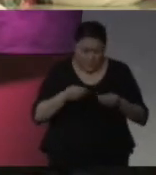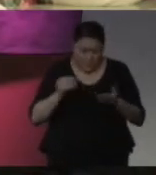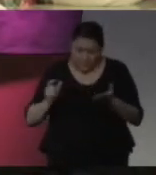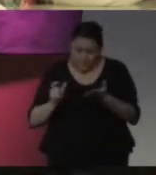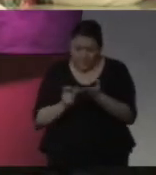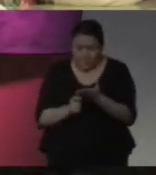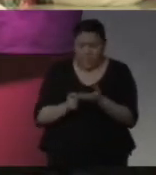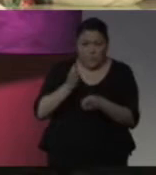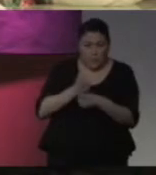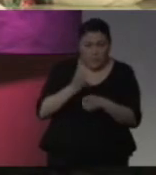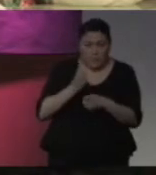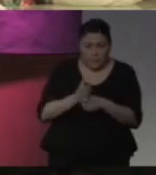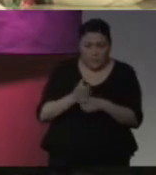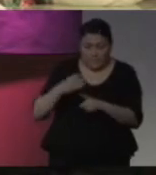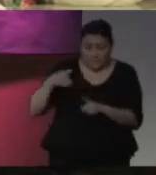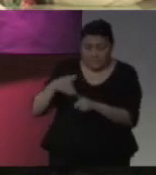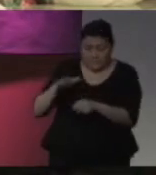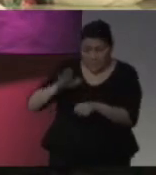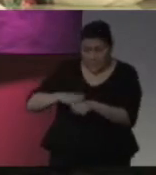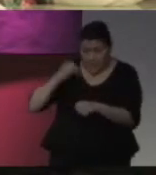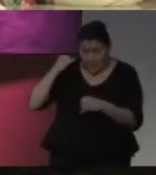momento de elaborar más,